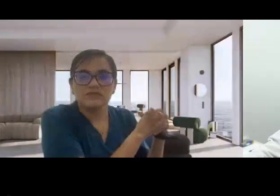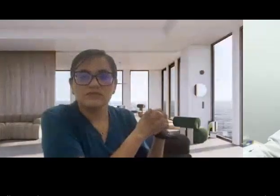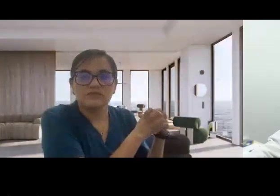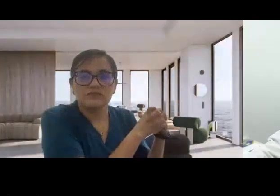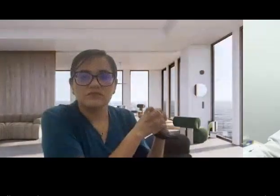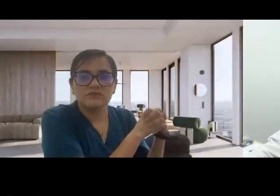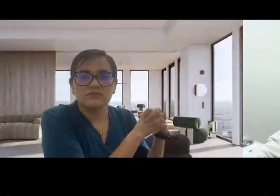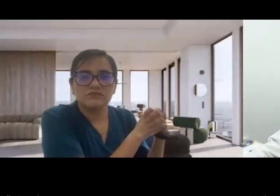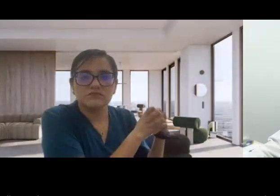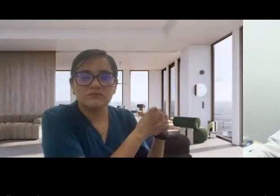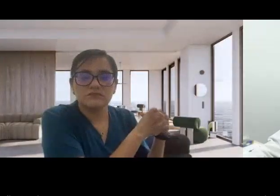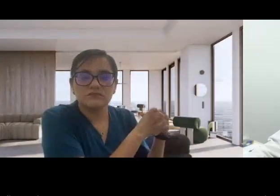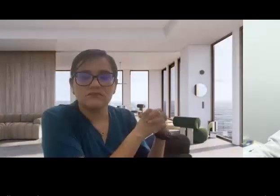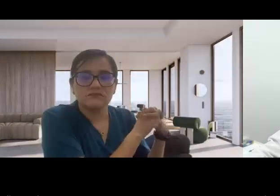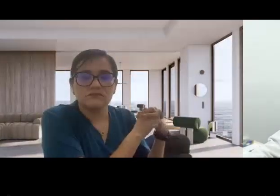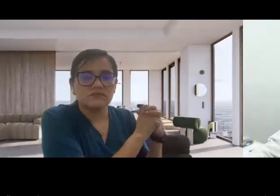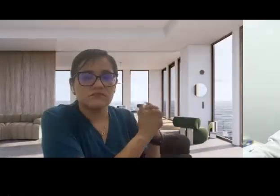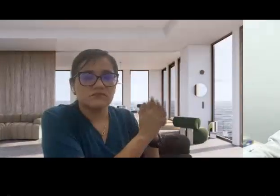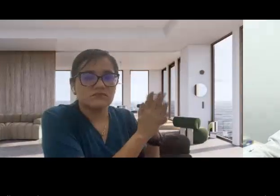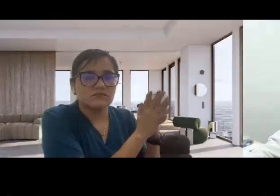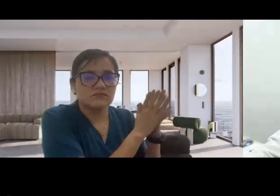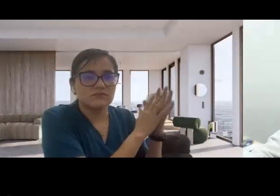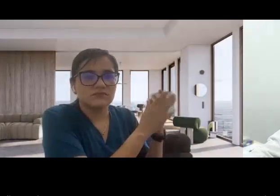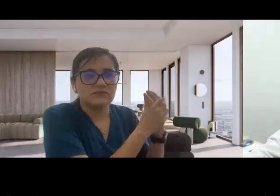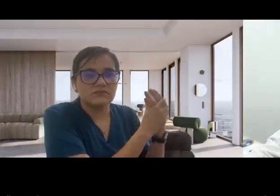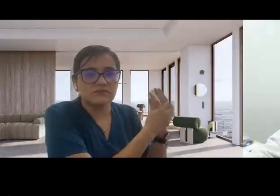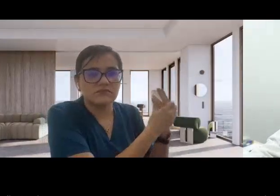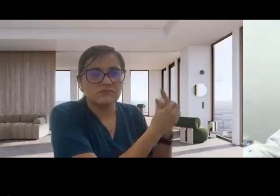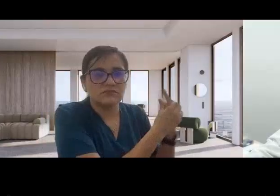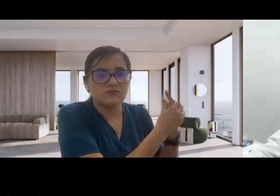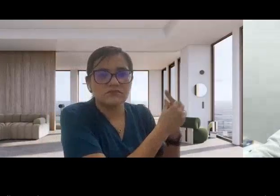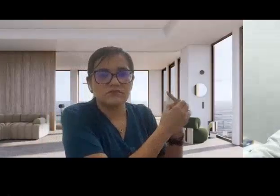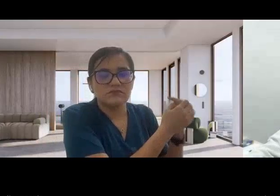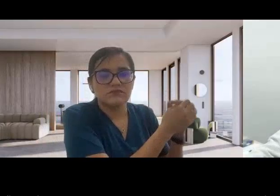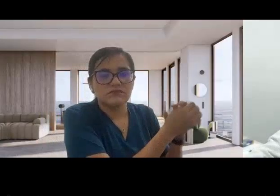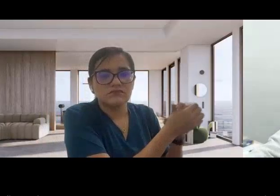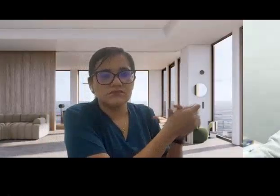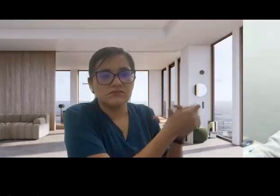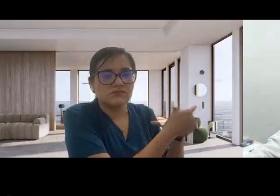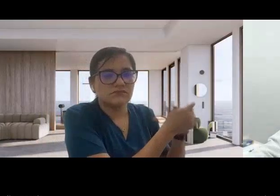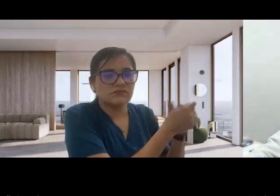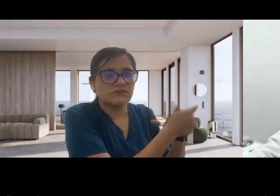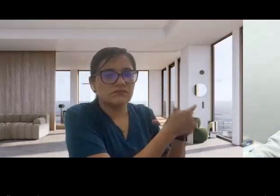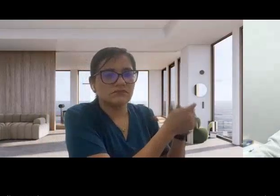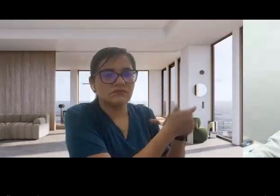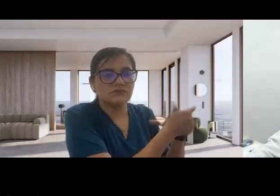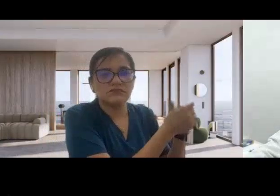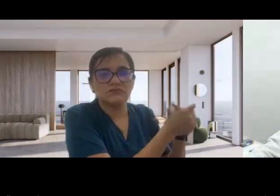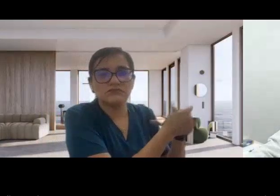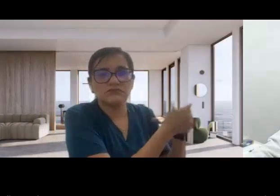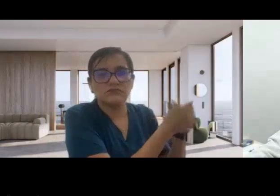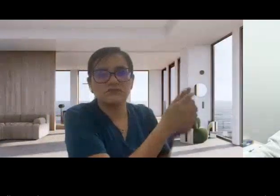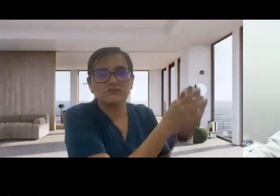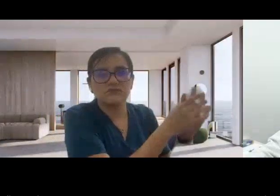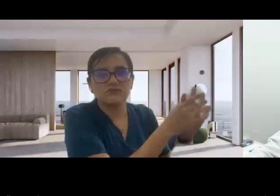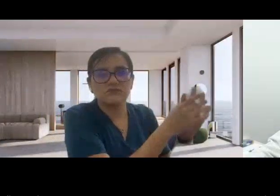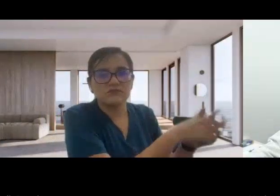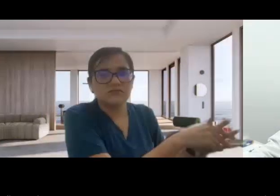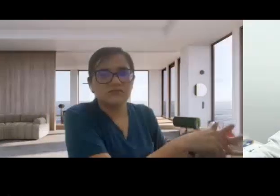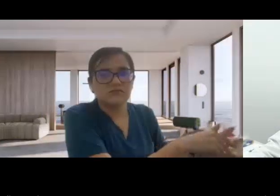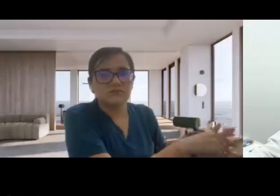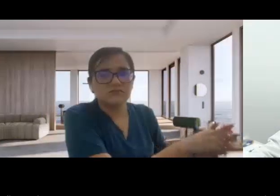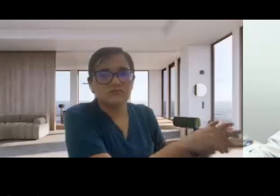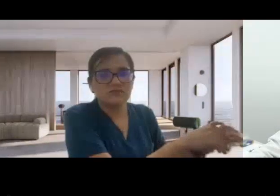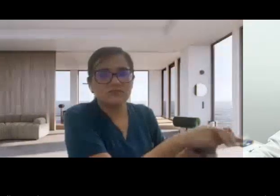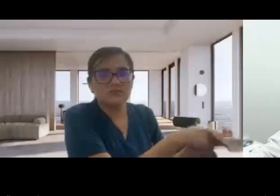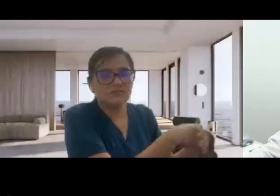que utilizamos para duelo perinatal. Ruth nos dice, del Hospital de Olinalá, sabemos que el duelo no tiene un tiempo determinado,